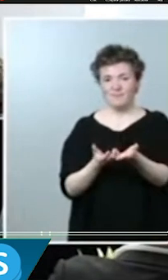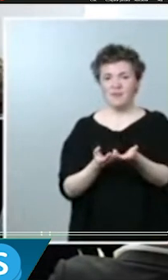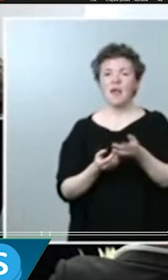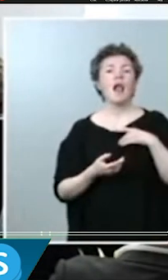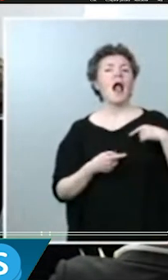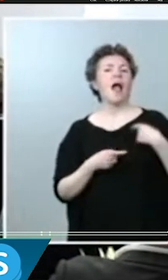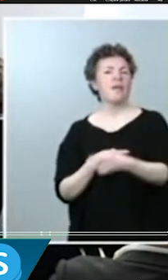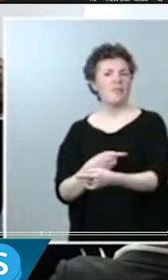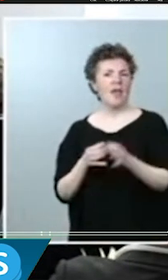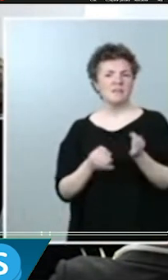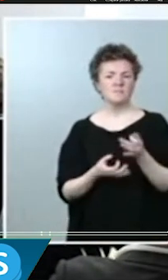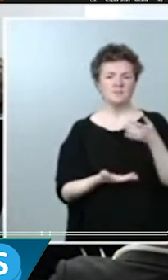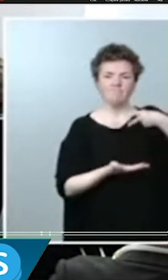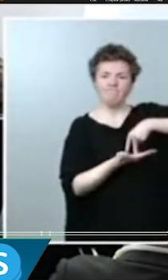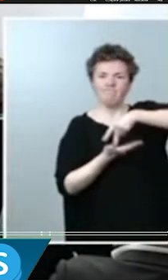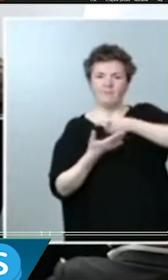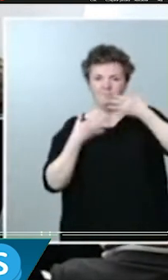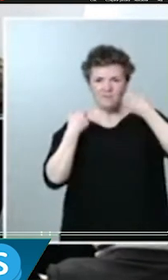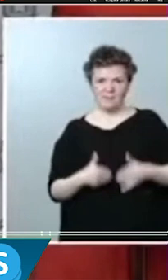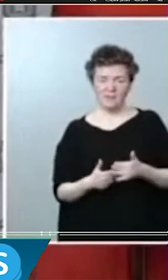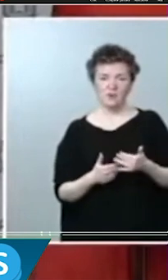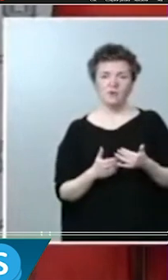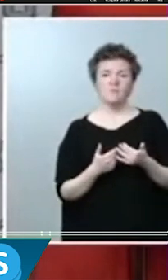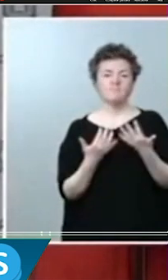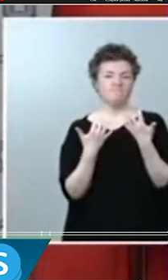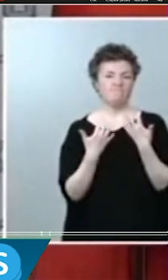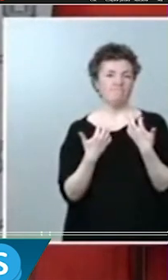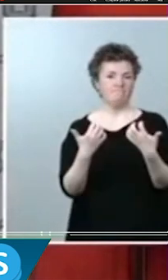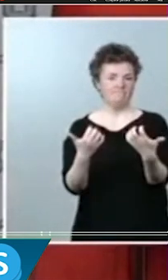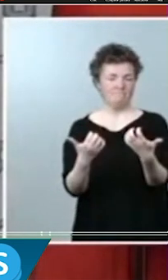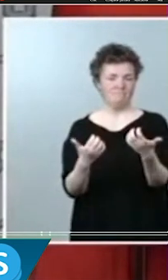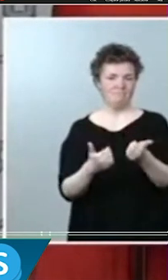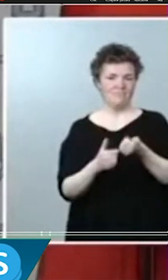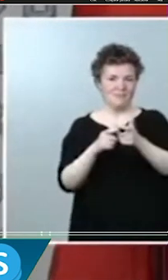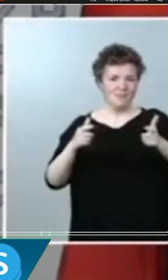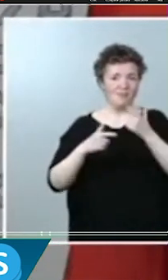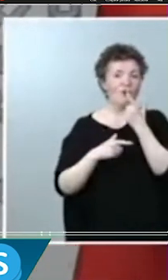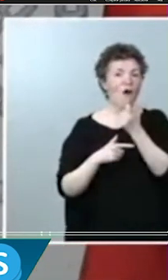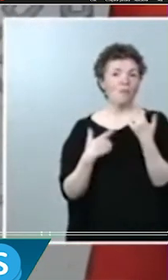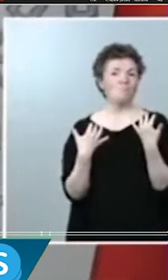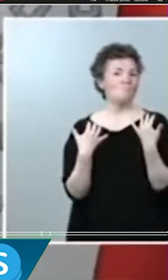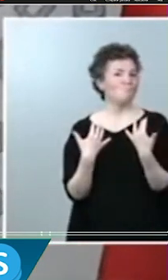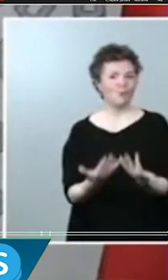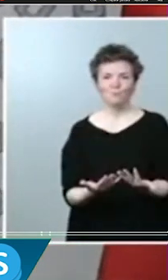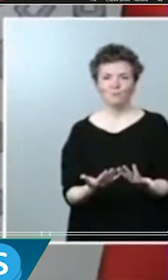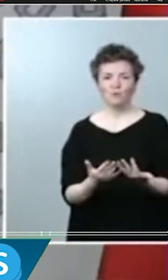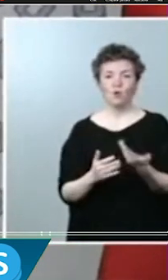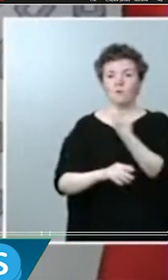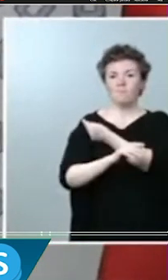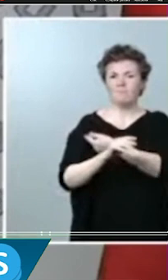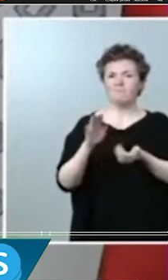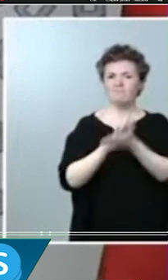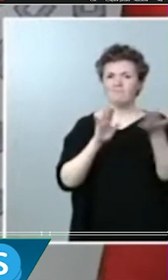las grandes empresas, las pymes, las vamos a pagar absolutamente todos. Y ningún país ha aplicado este tipo de política